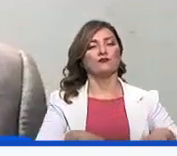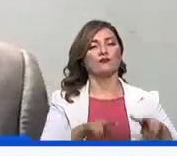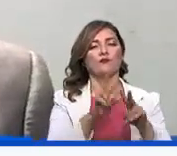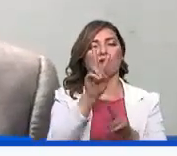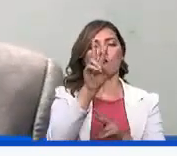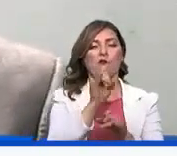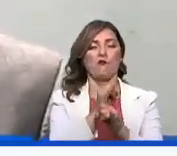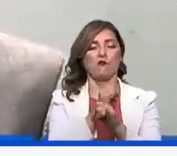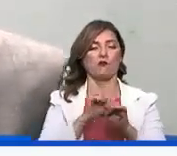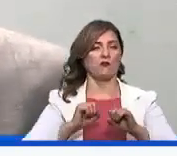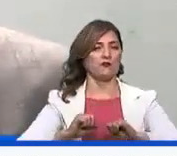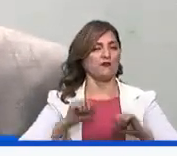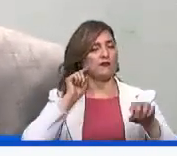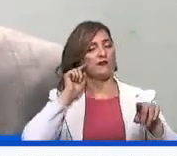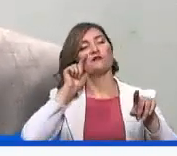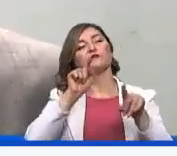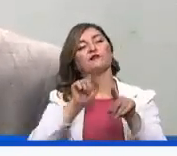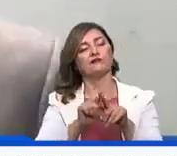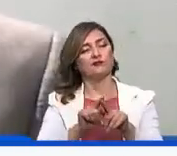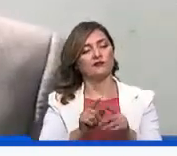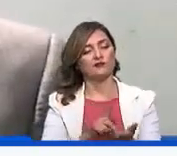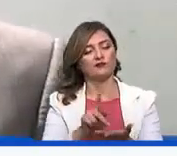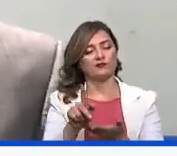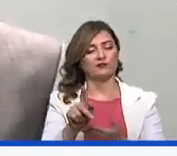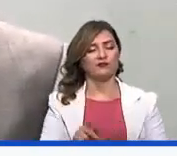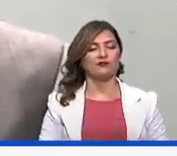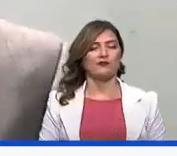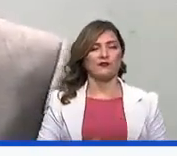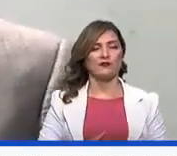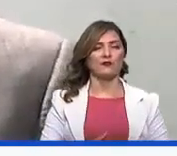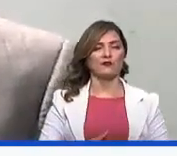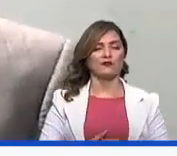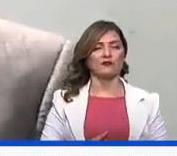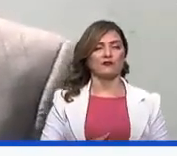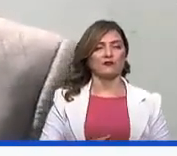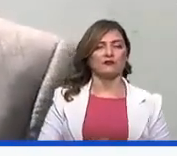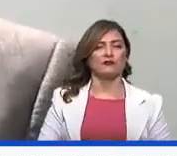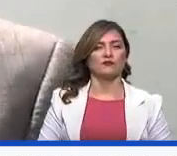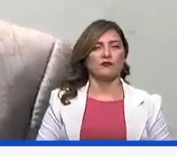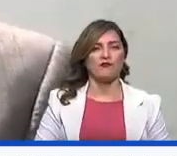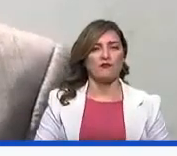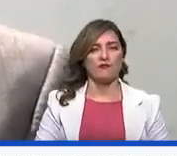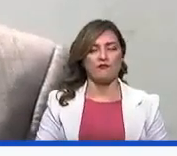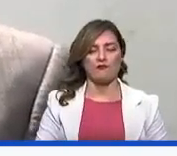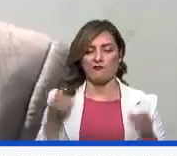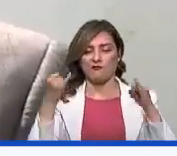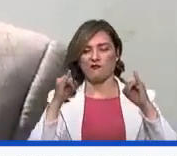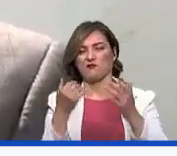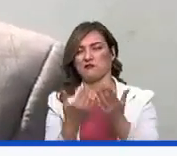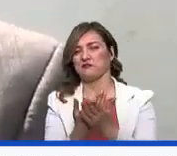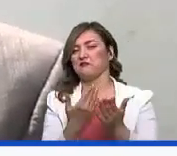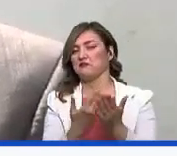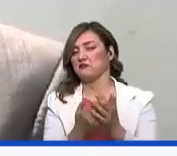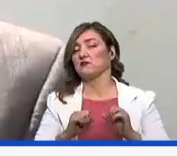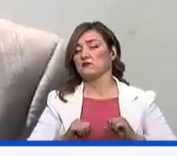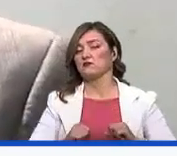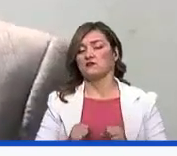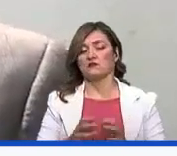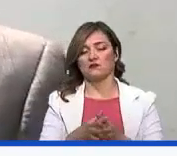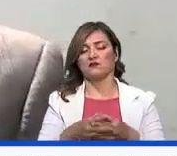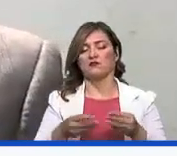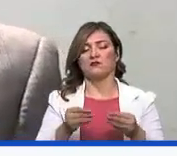dos instituciones y podamos acordar un mecanismo de pago. Y vamos a tener que ser lo suficientemente creativos para encontrar una